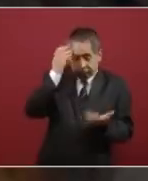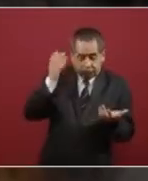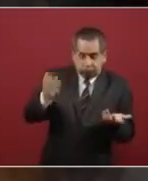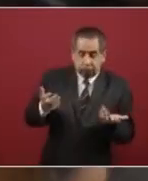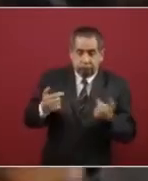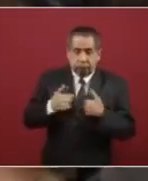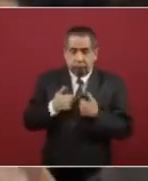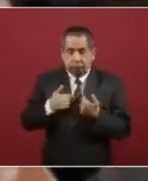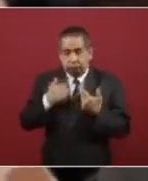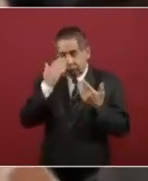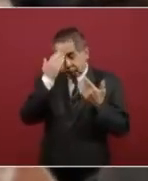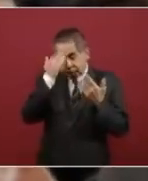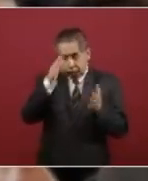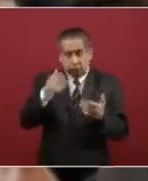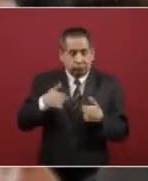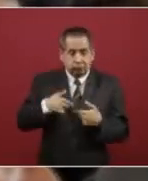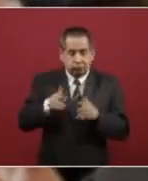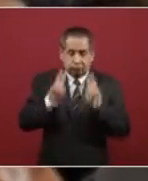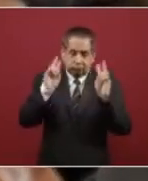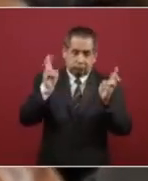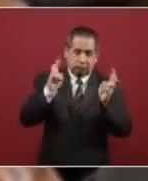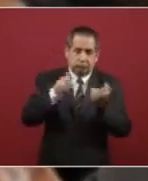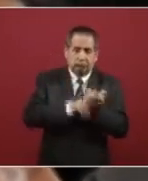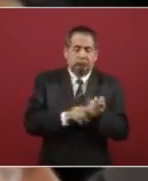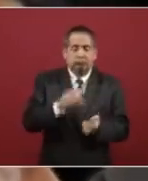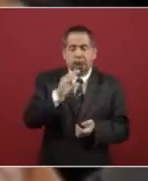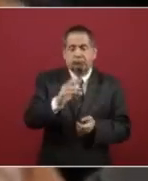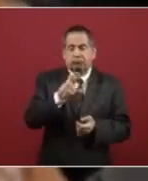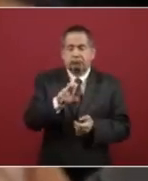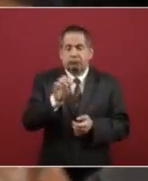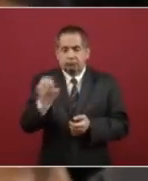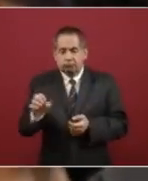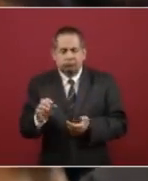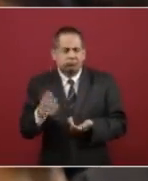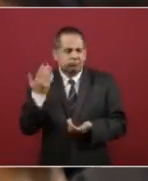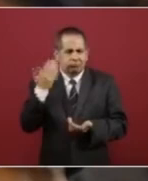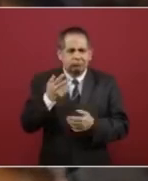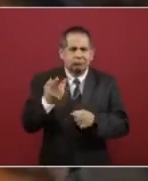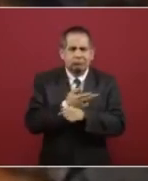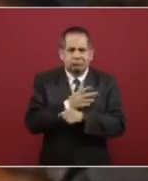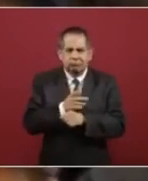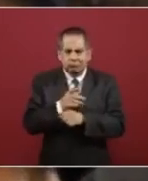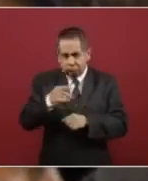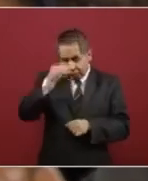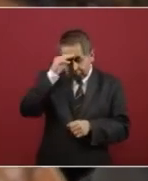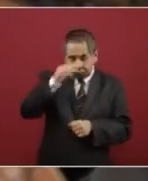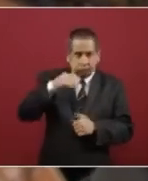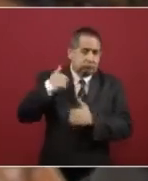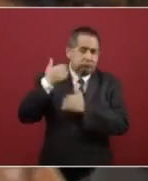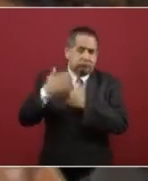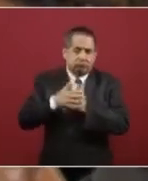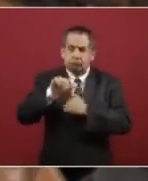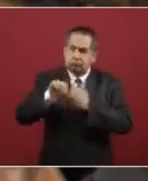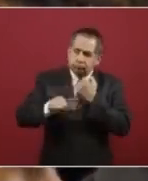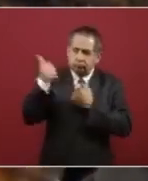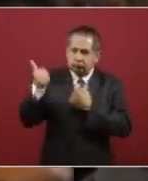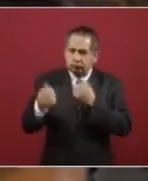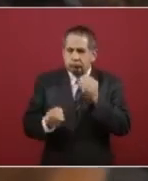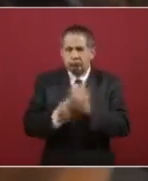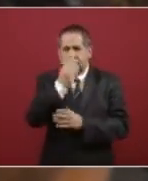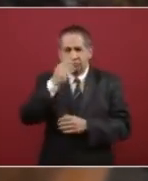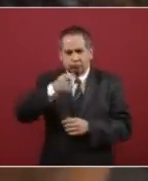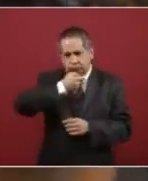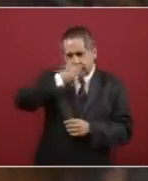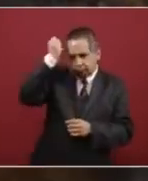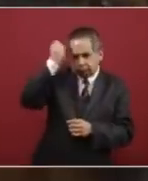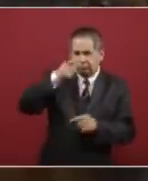que desconocen este tema de la Comisión Reguladora de Energía. Saber si ya tiene pensadas quiénes van a ser los nuevos perfiles, si va